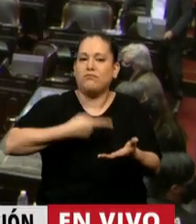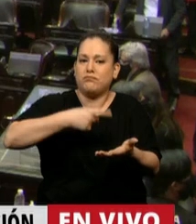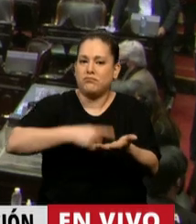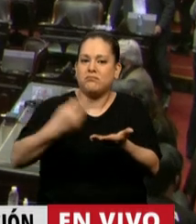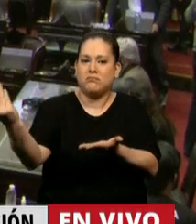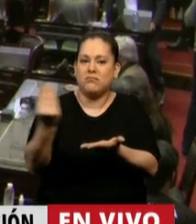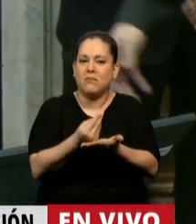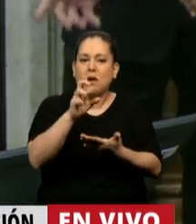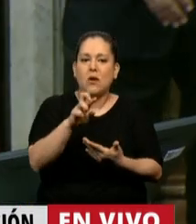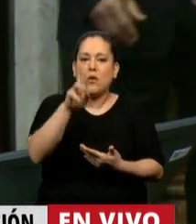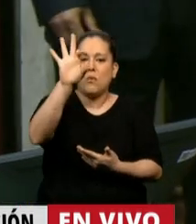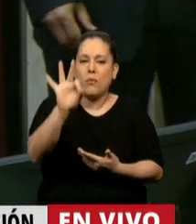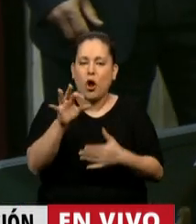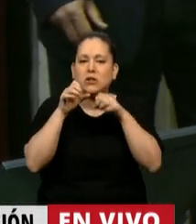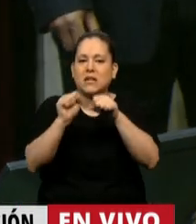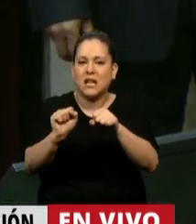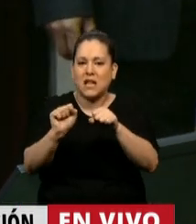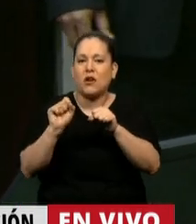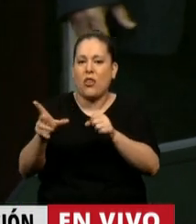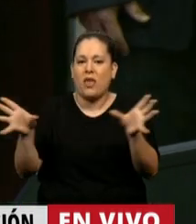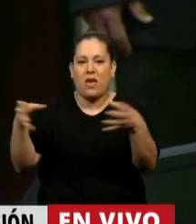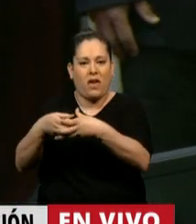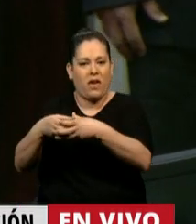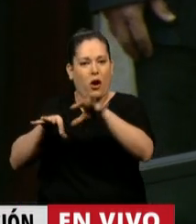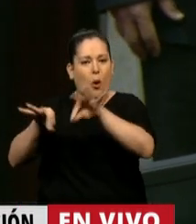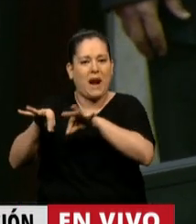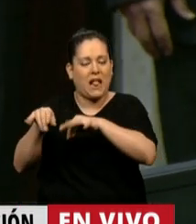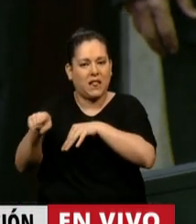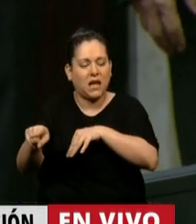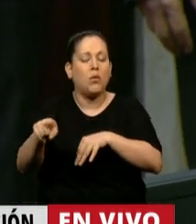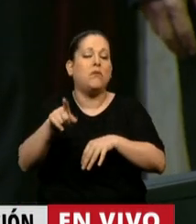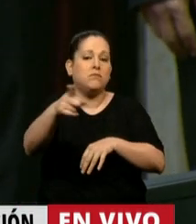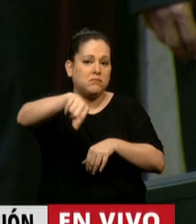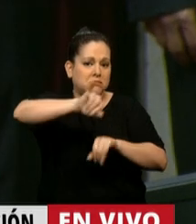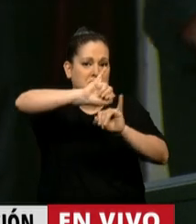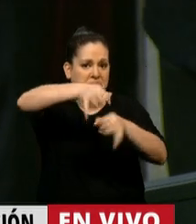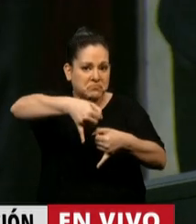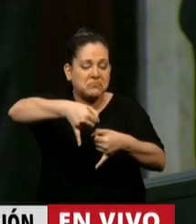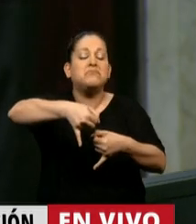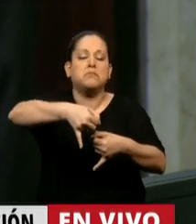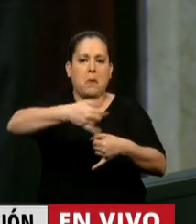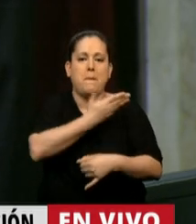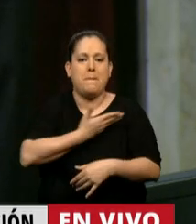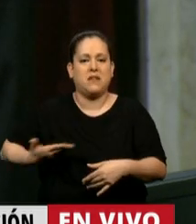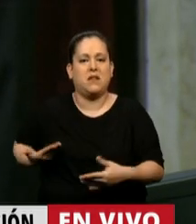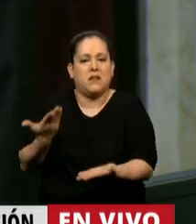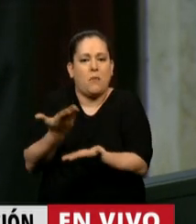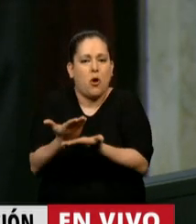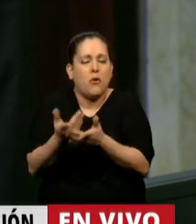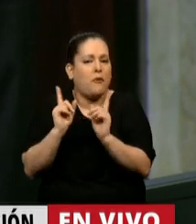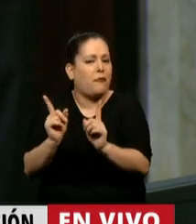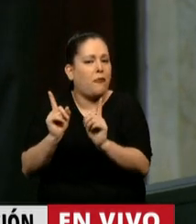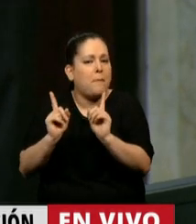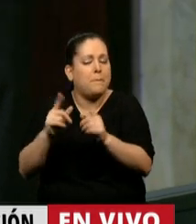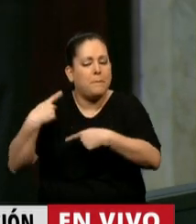prosecretario de coordinación operativa sentimento la presidencia propone seguir el